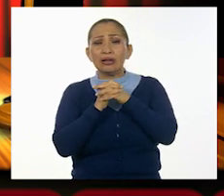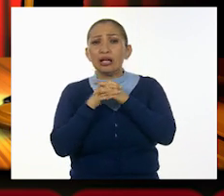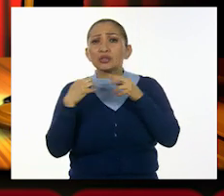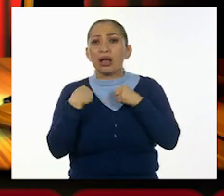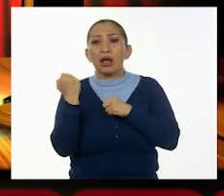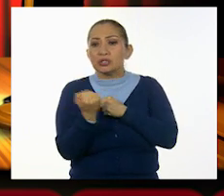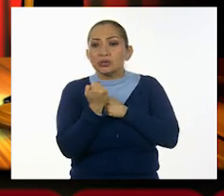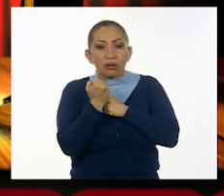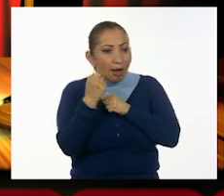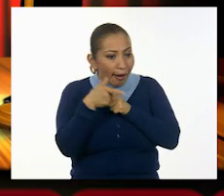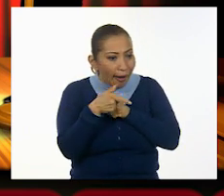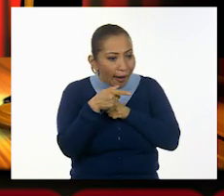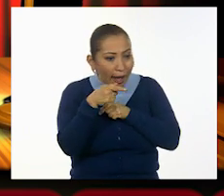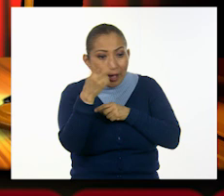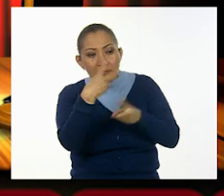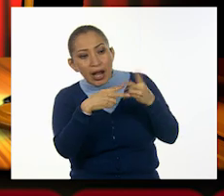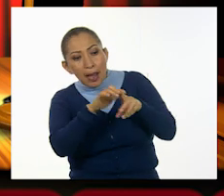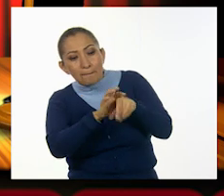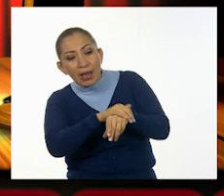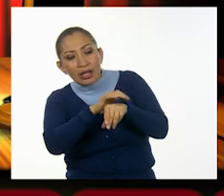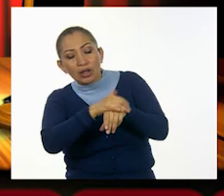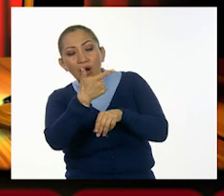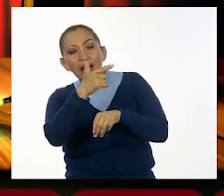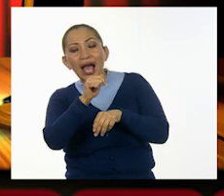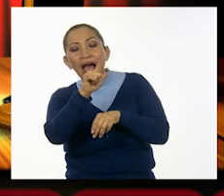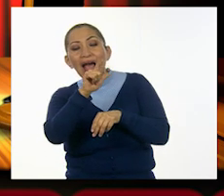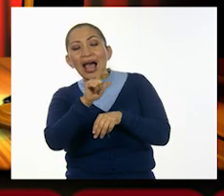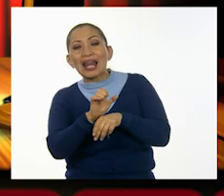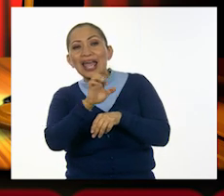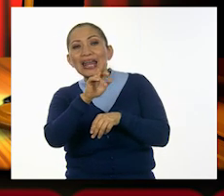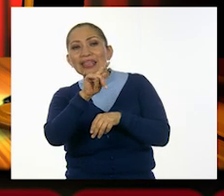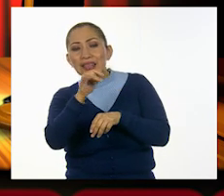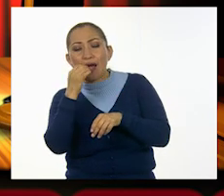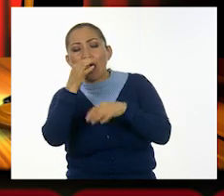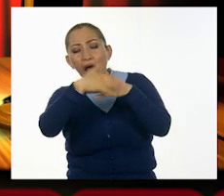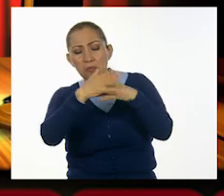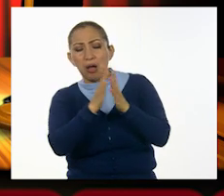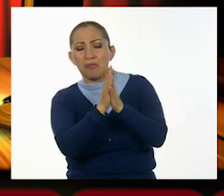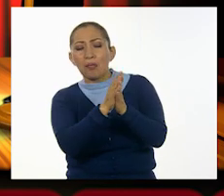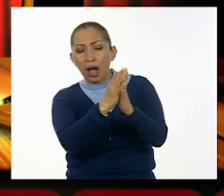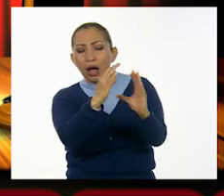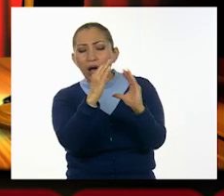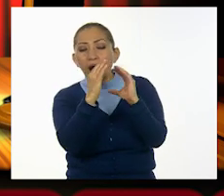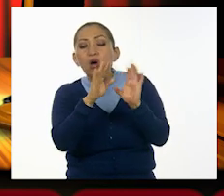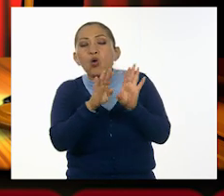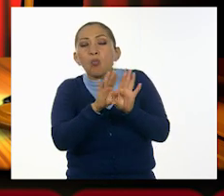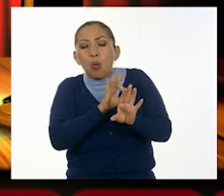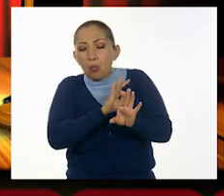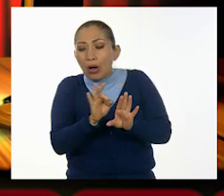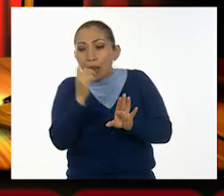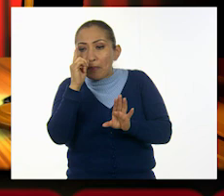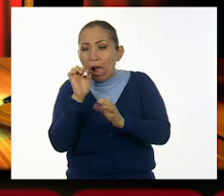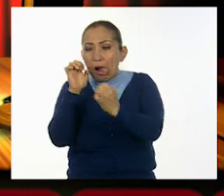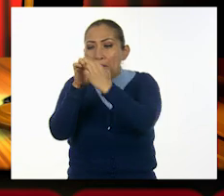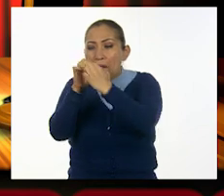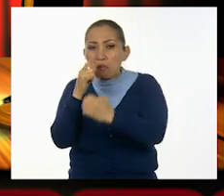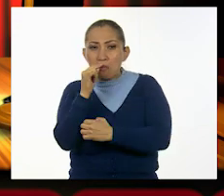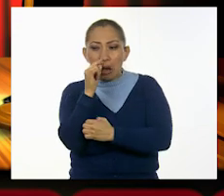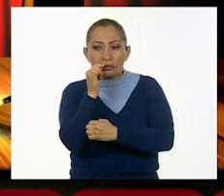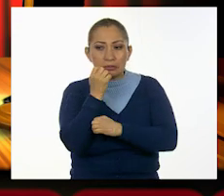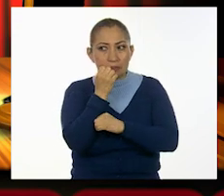¡Qué suerte! Por allí viene mi amigo Galerita. Lo voy a llamar. Le voy a pedir que me enseñe qué puedo hacer para engañar al